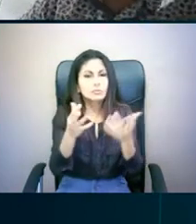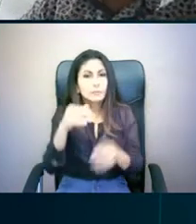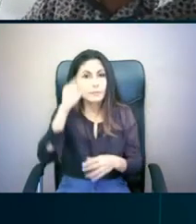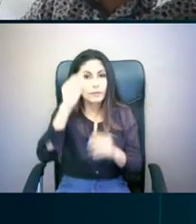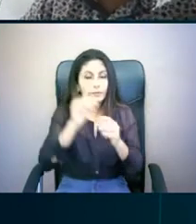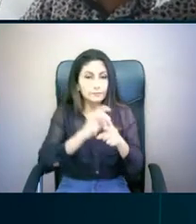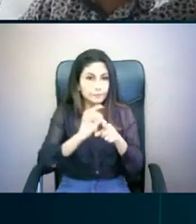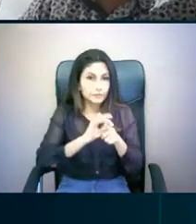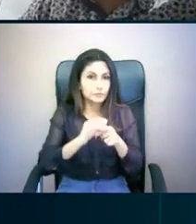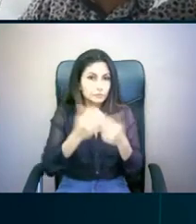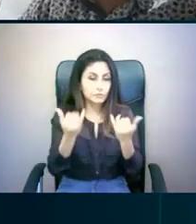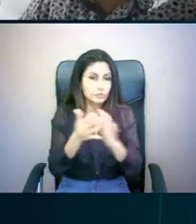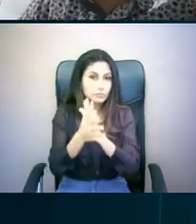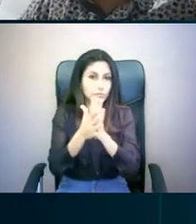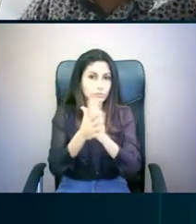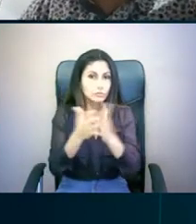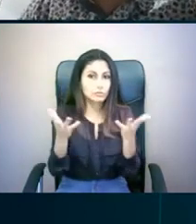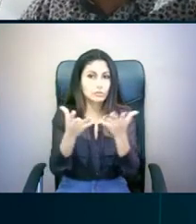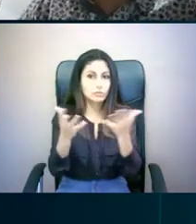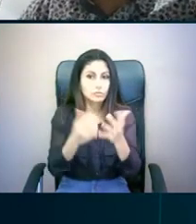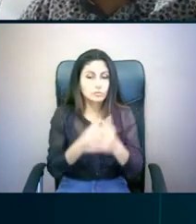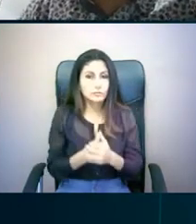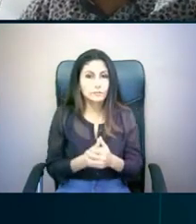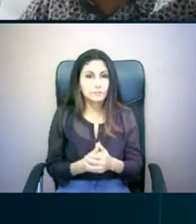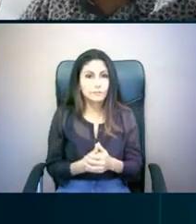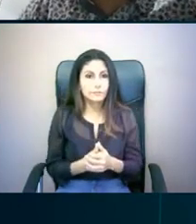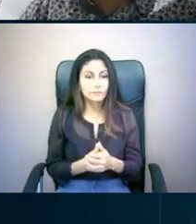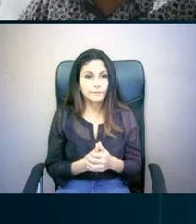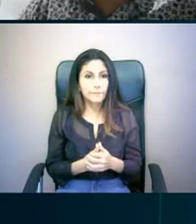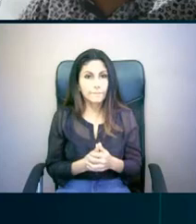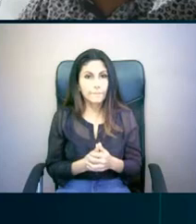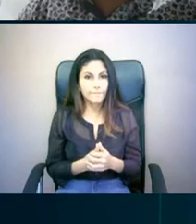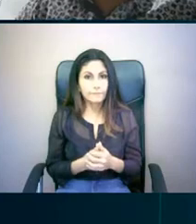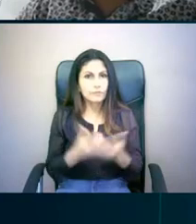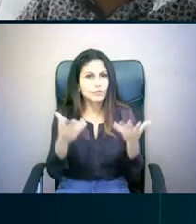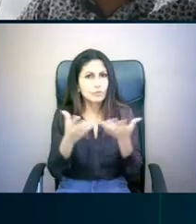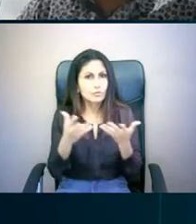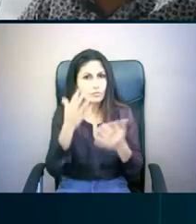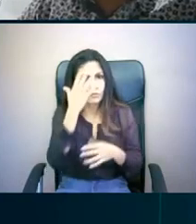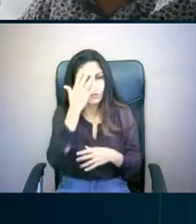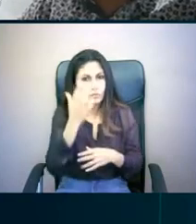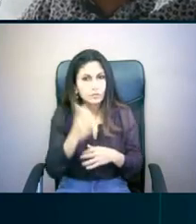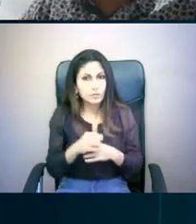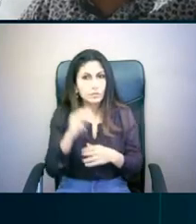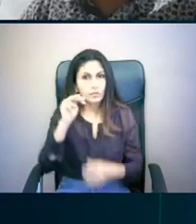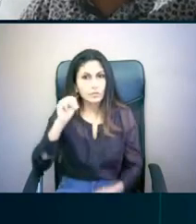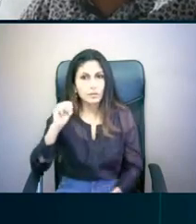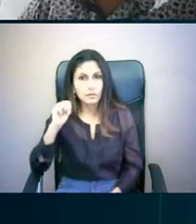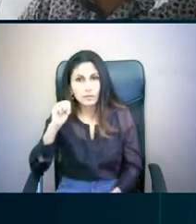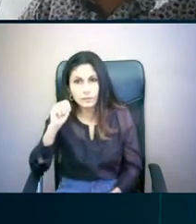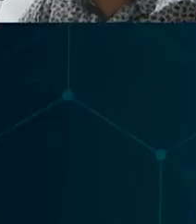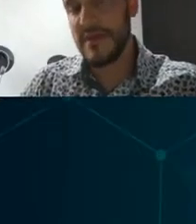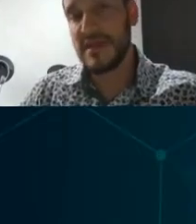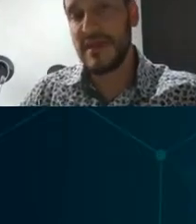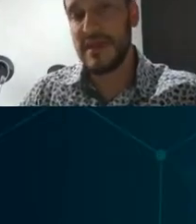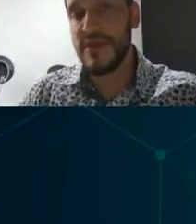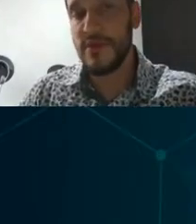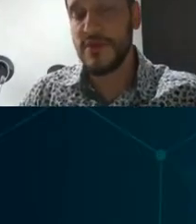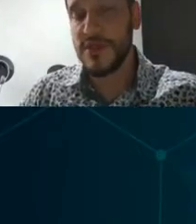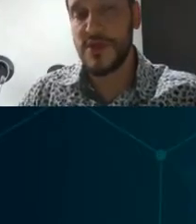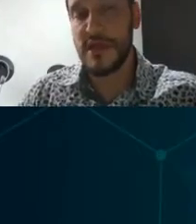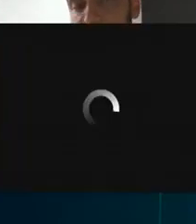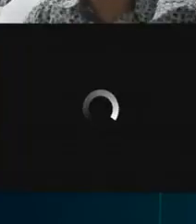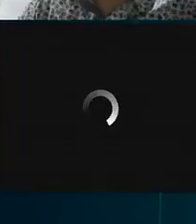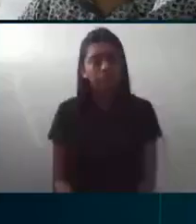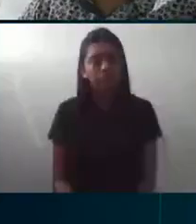que ustedes van a ver a continuación fue desarrollada en el software MATLAB. ¿Listo? Ustedes dirán, ¿por qué MATLAB y por qué no en otro software? Y realmente MATLAB